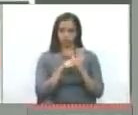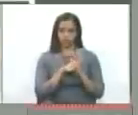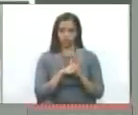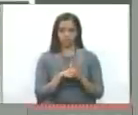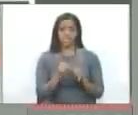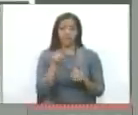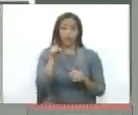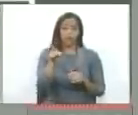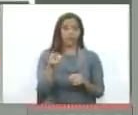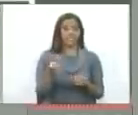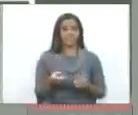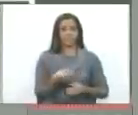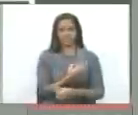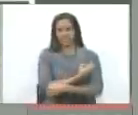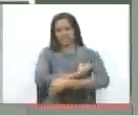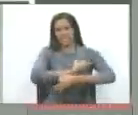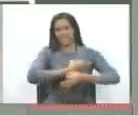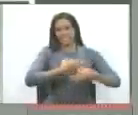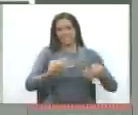bueno, extraordinario